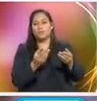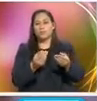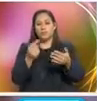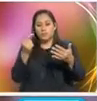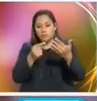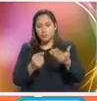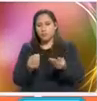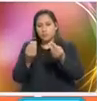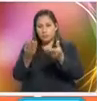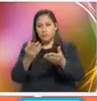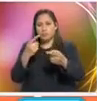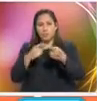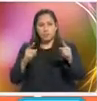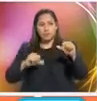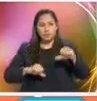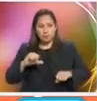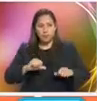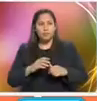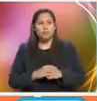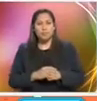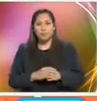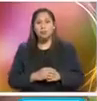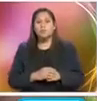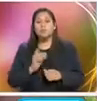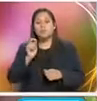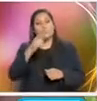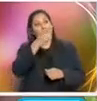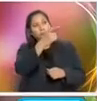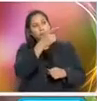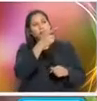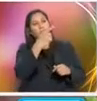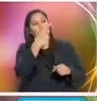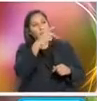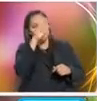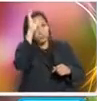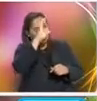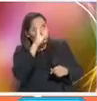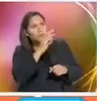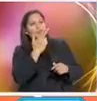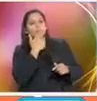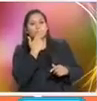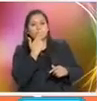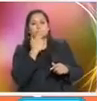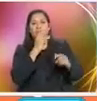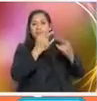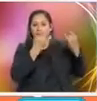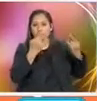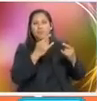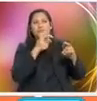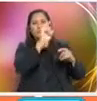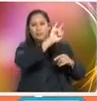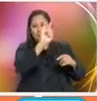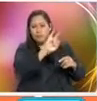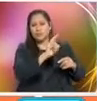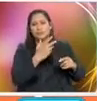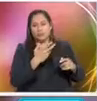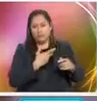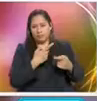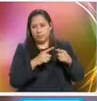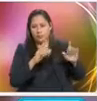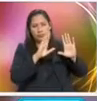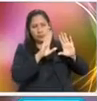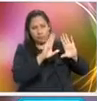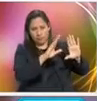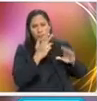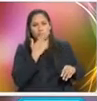¿no?, promueven su riqueza patrimonial, su acervo. Y bueno, están participando en esta ocasión,